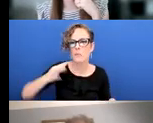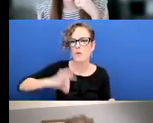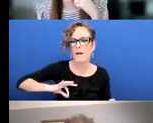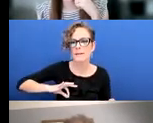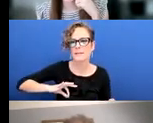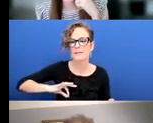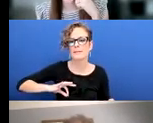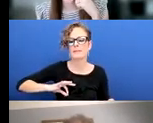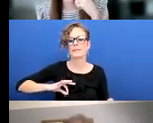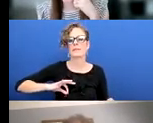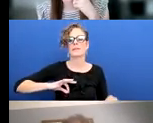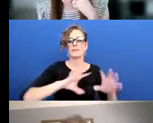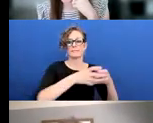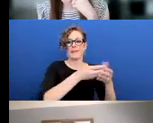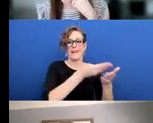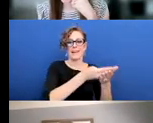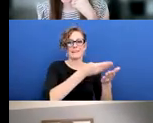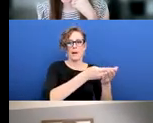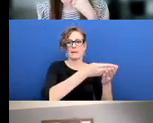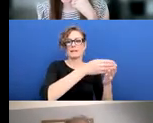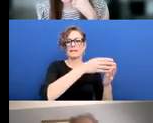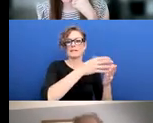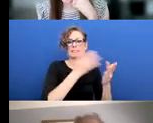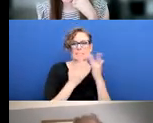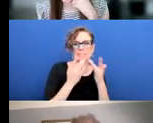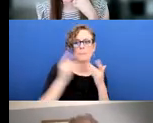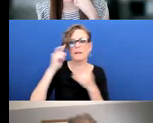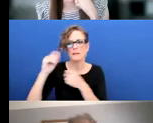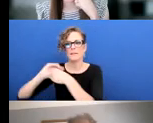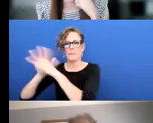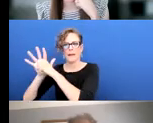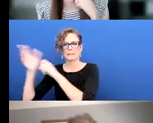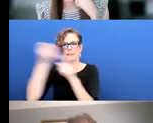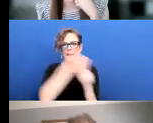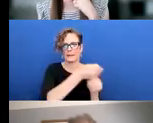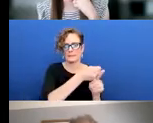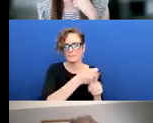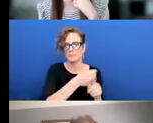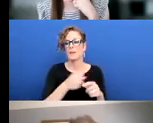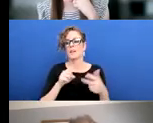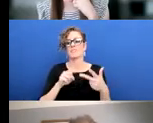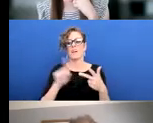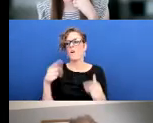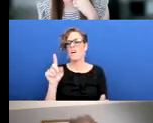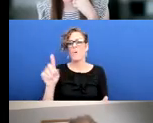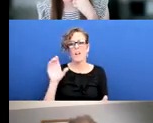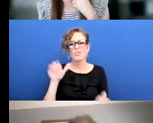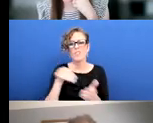programas de pequeñas organizaciones comunitarias sin fines de lucro.